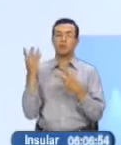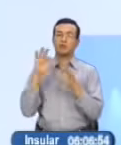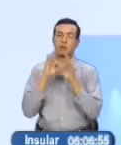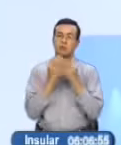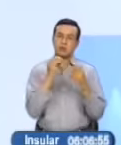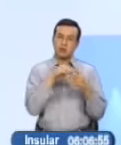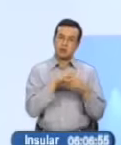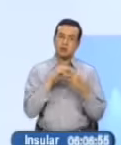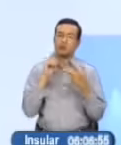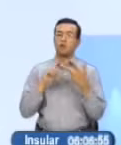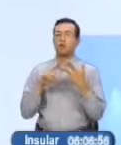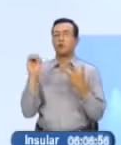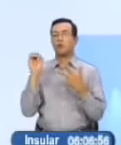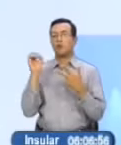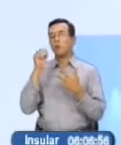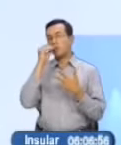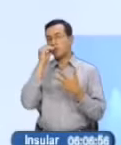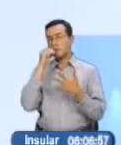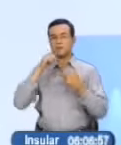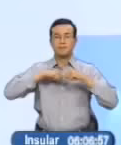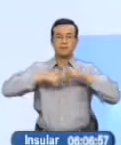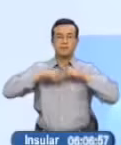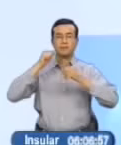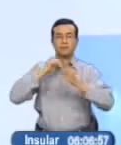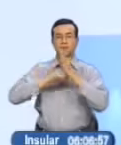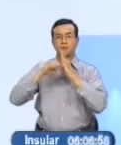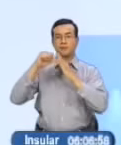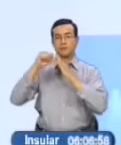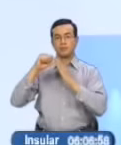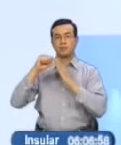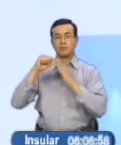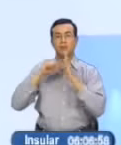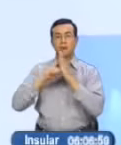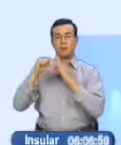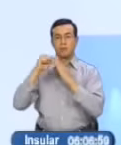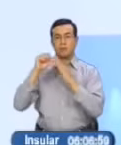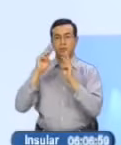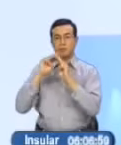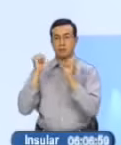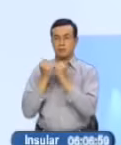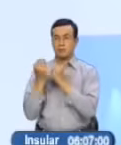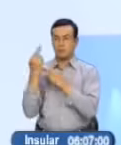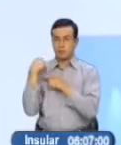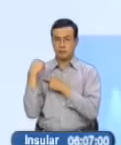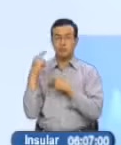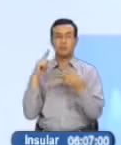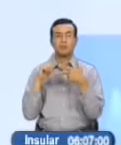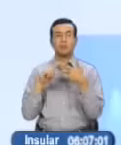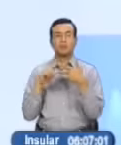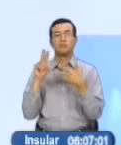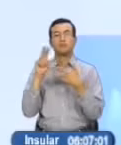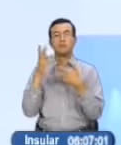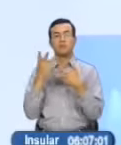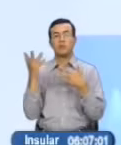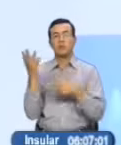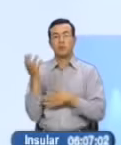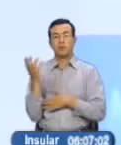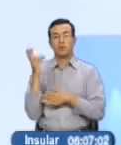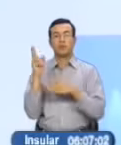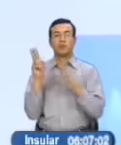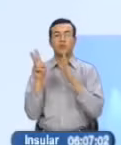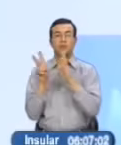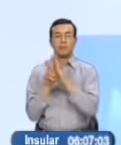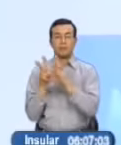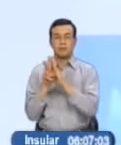de alimentación, que ha sido gestionado a través del Ministerio de Inclusión Económica y Social, así como también de los bonos de